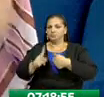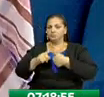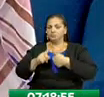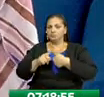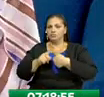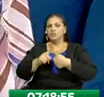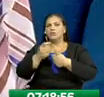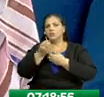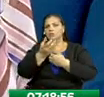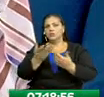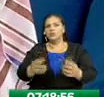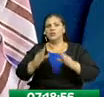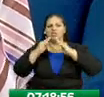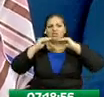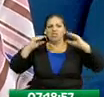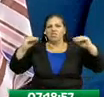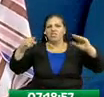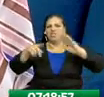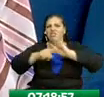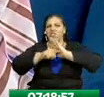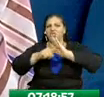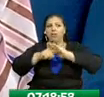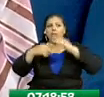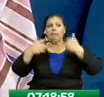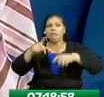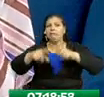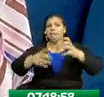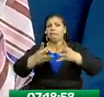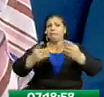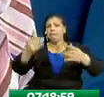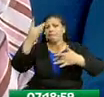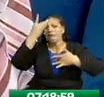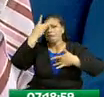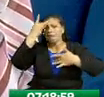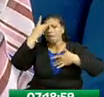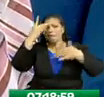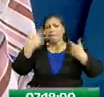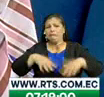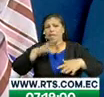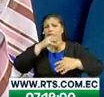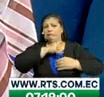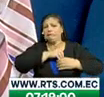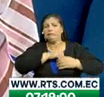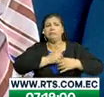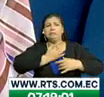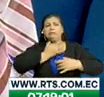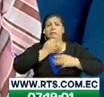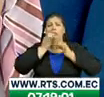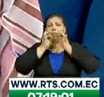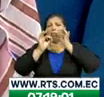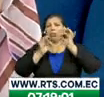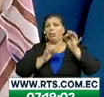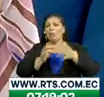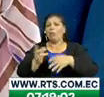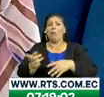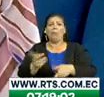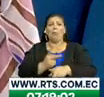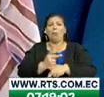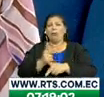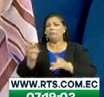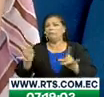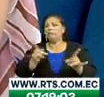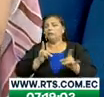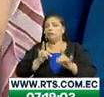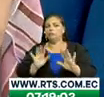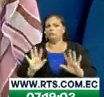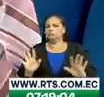población. Únicamente hay un caso sospechoso y los resultados se conocerán en los próximos días de la prueba que se está realizando en